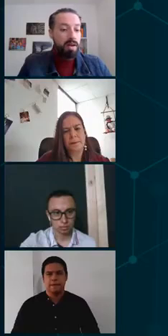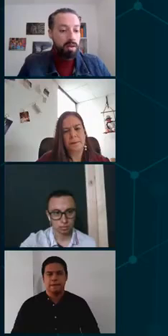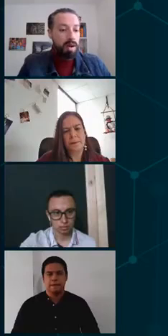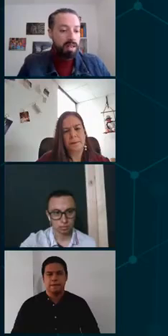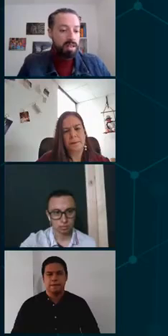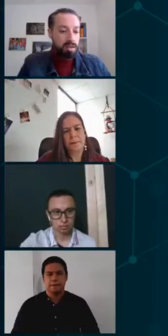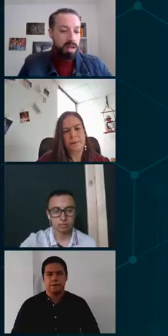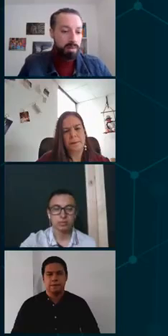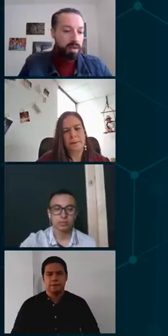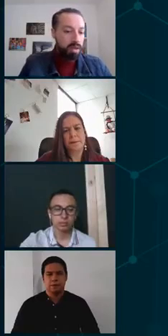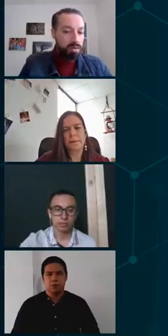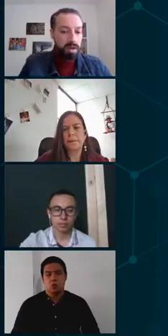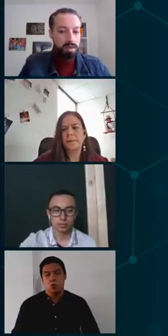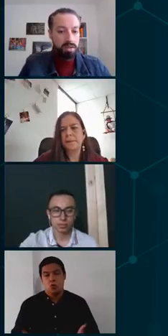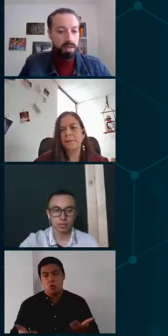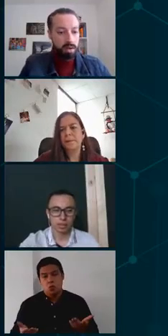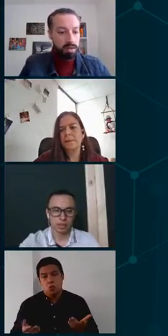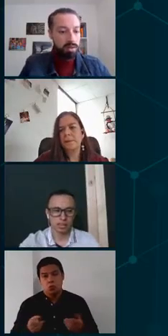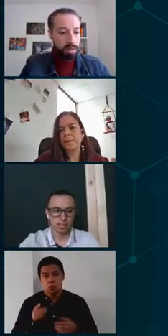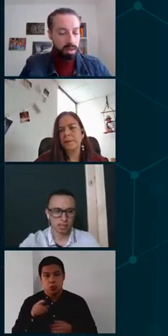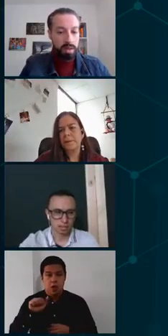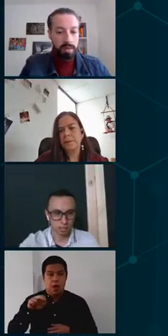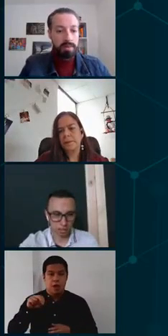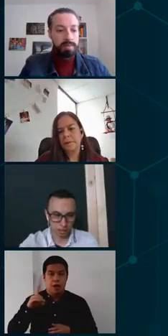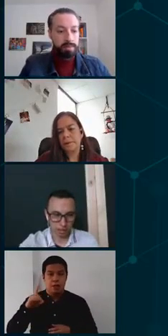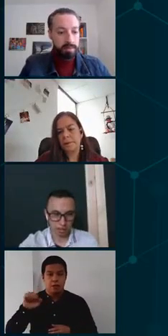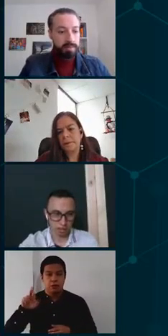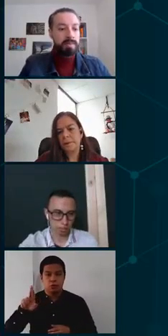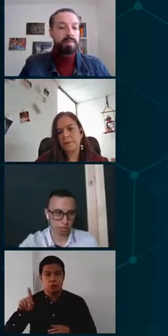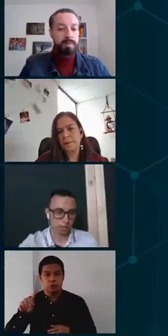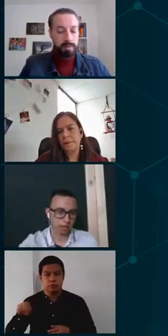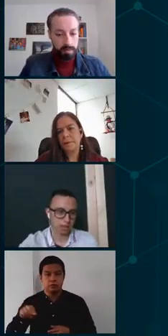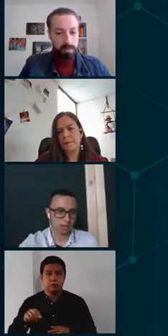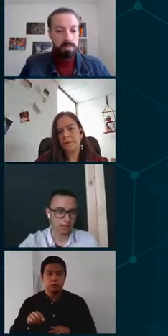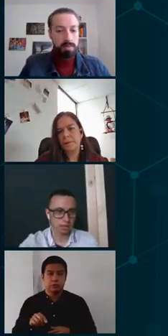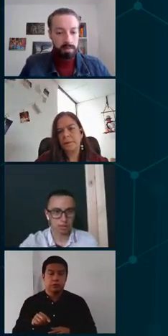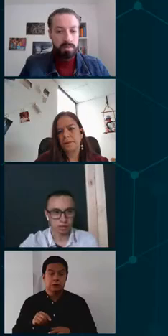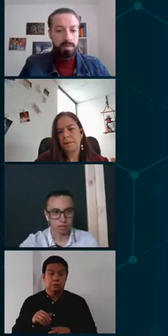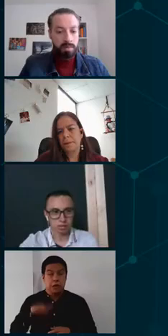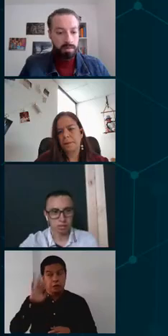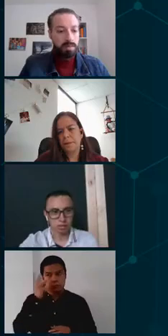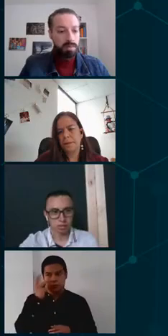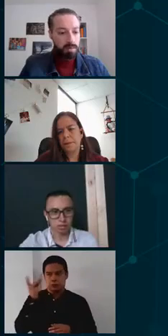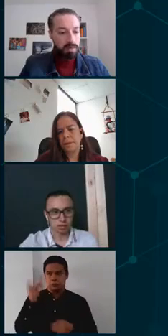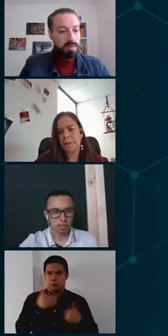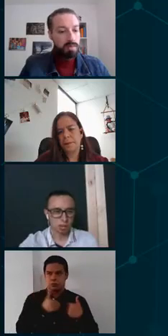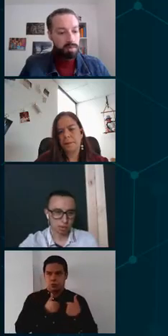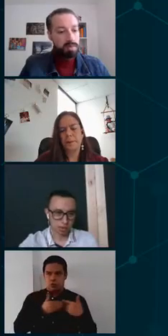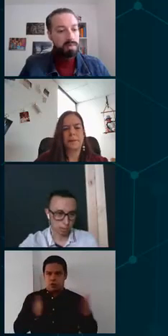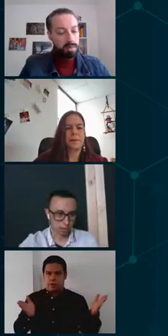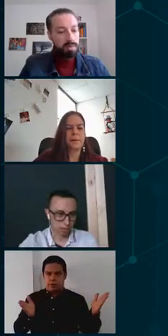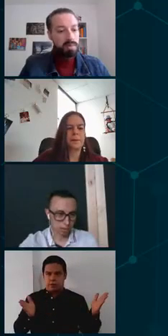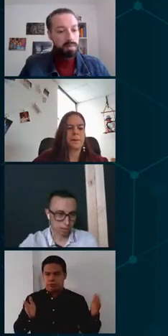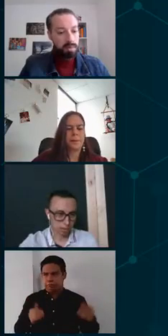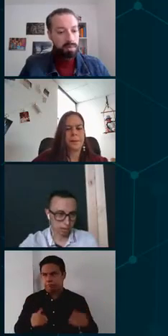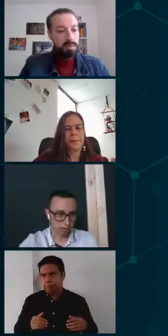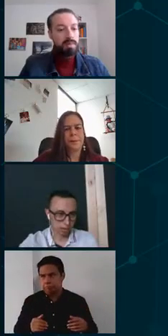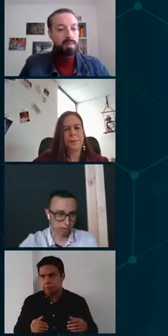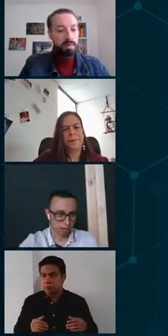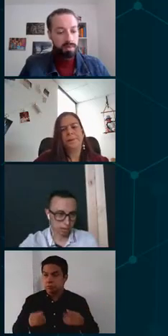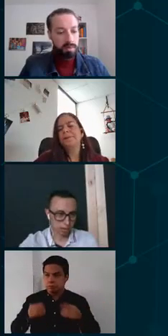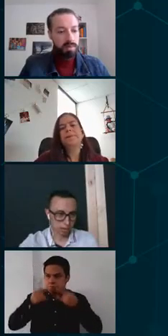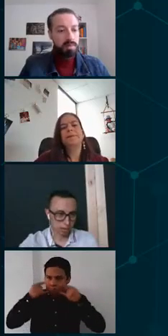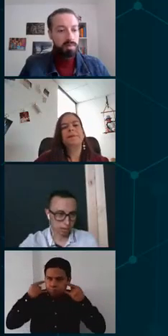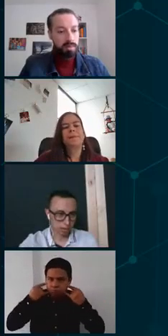¿O que de alguna forma Anderson ha Diría que a vivido veces tú en como esos la entornos? irresponsabilidad, sí, como irresponsabilidad de las personas a veces